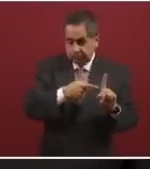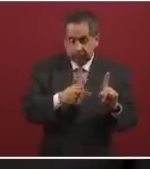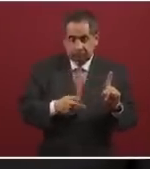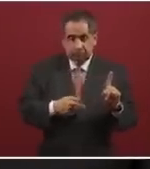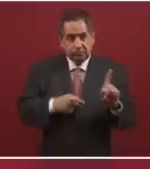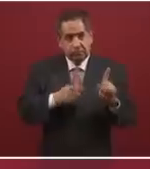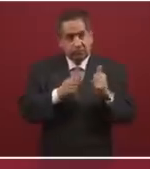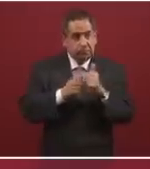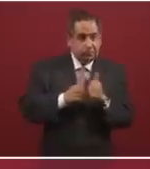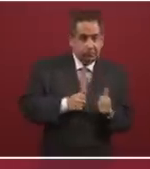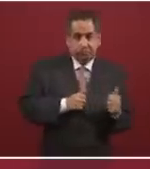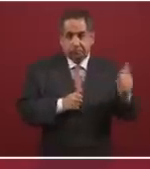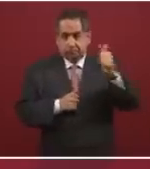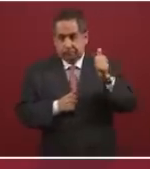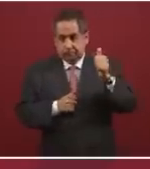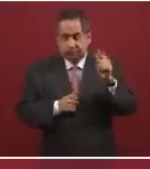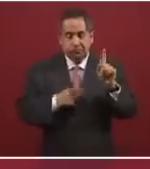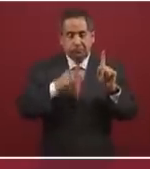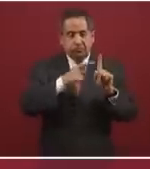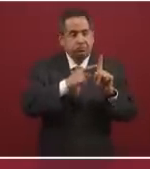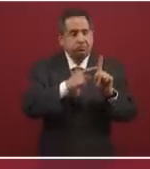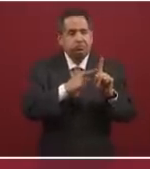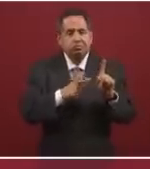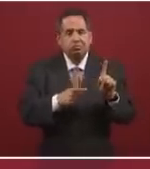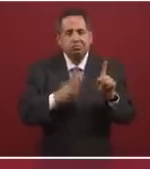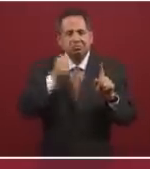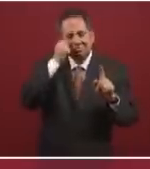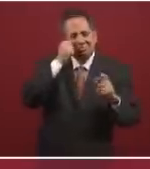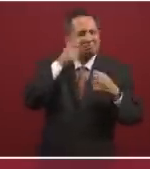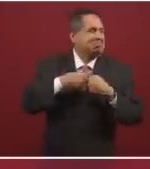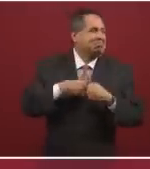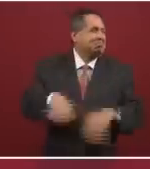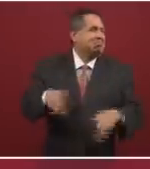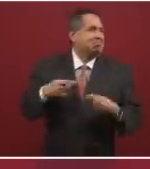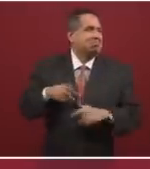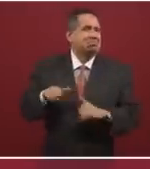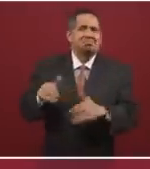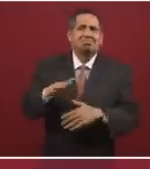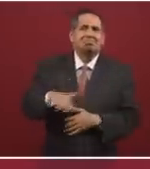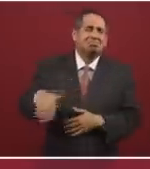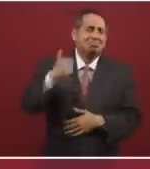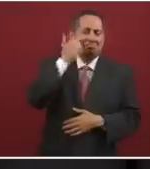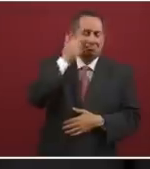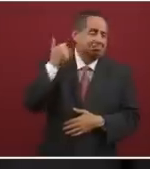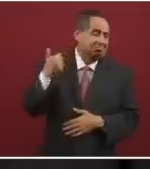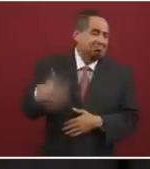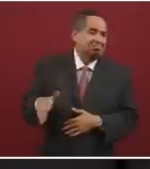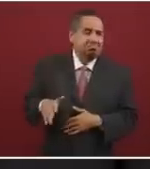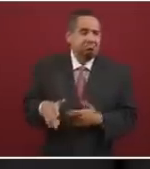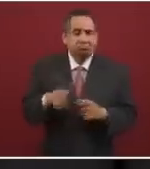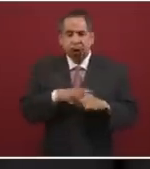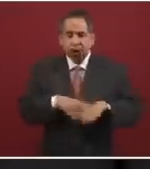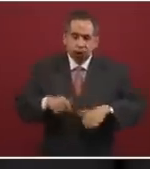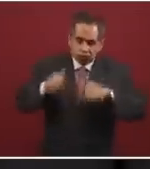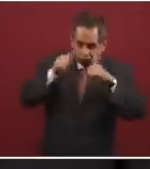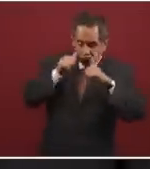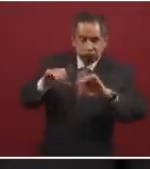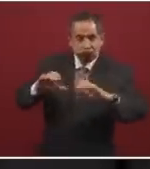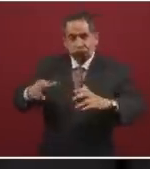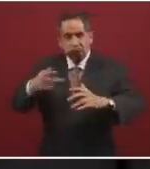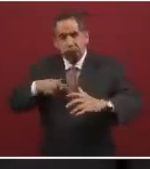de arriba, pues no les importaba el pueblo, no les interesaba la gente.